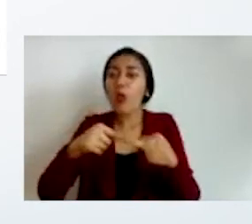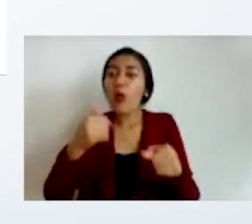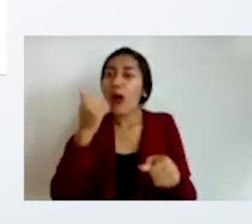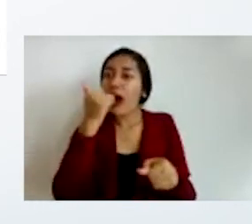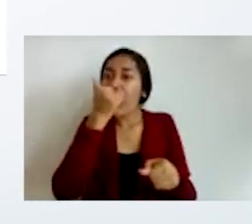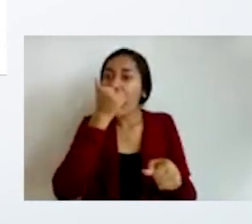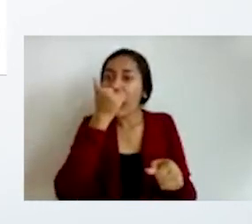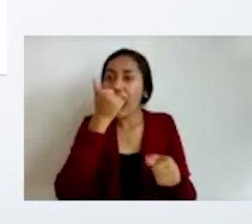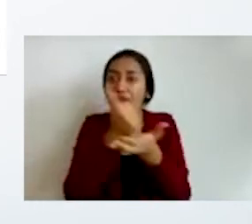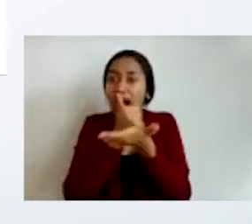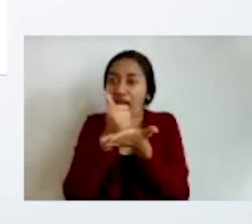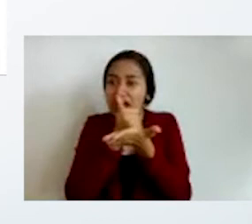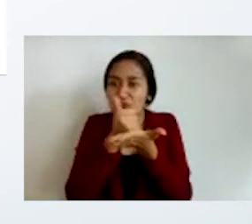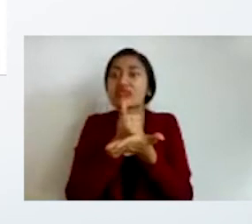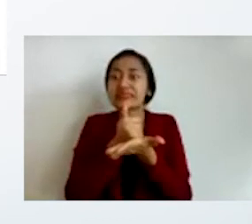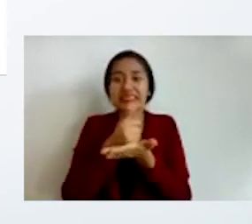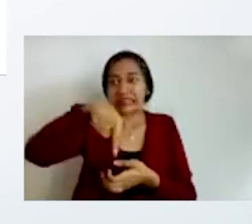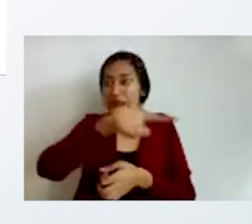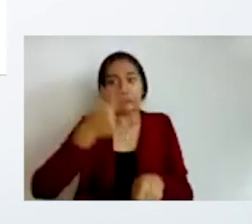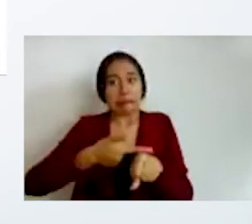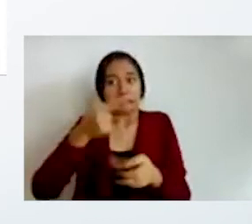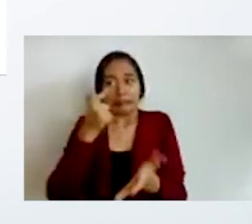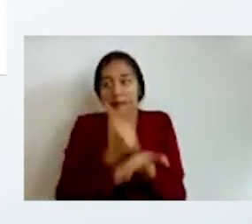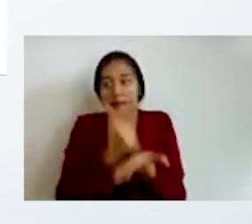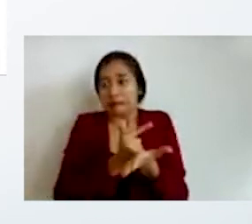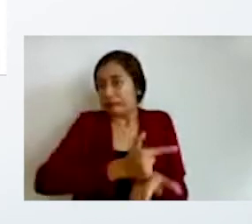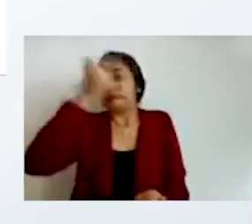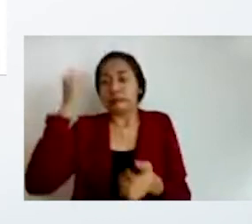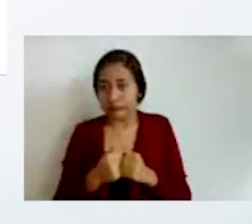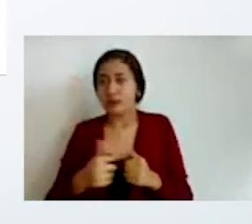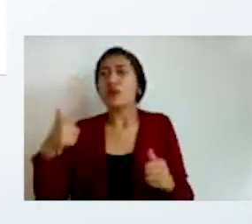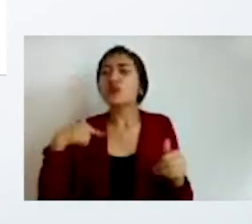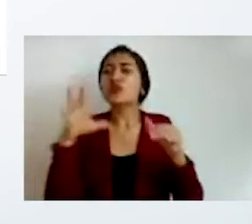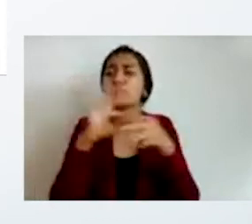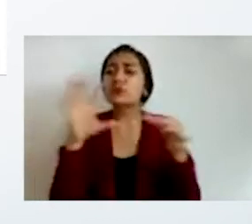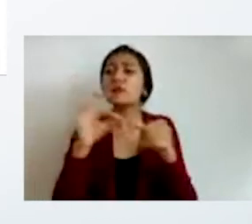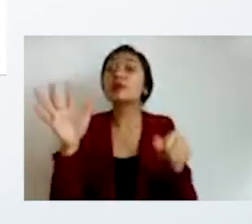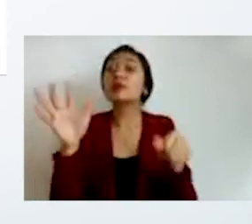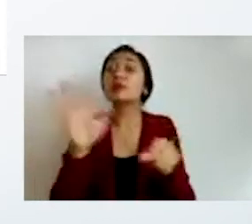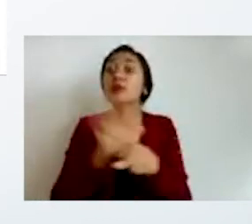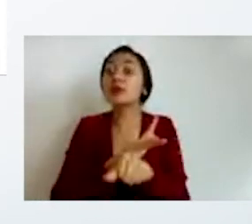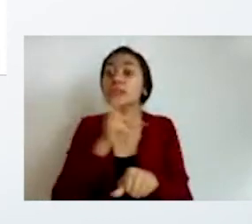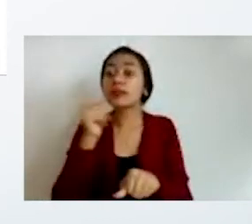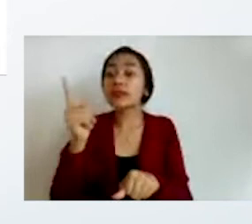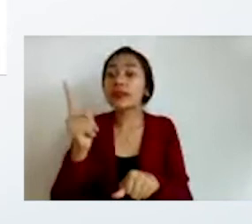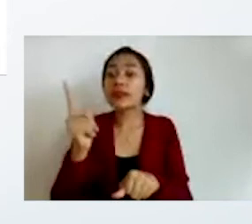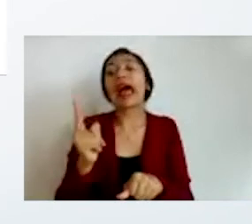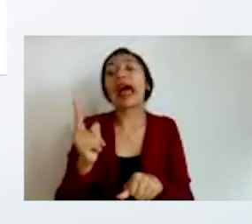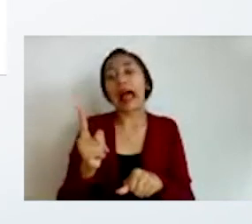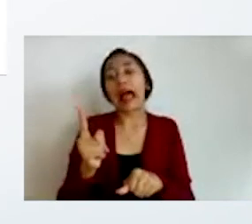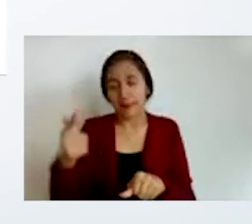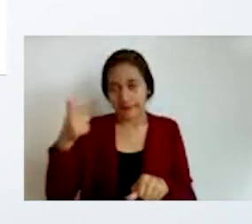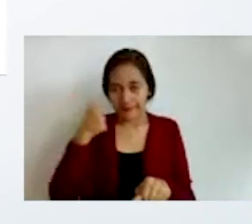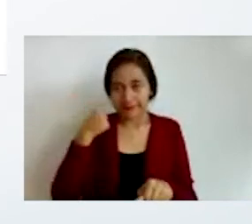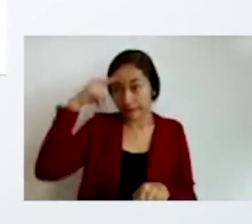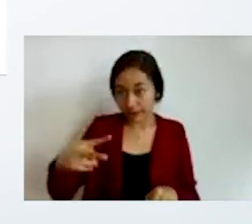muestro esto? Porque cuando en México se dijo que ya habíamos entrado a la etapa 3 de la